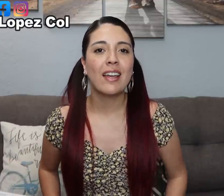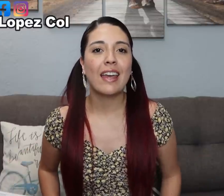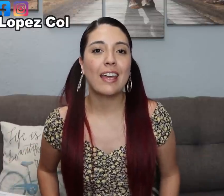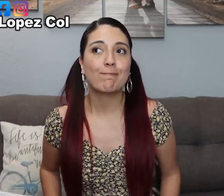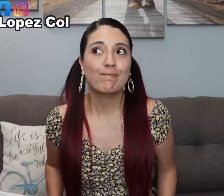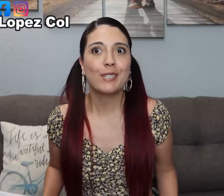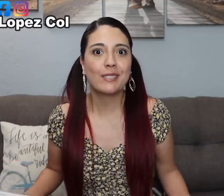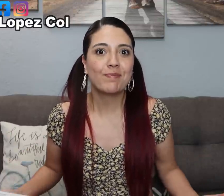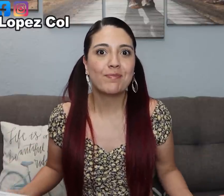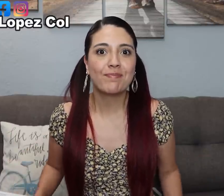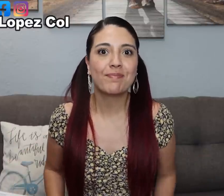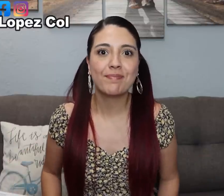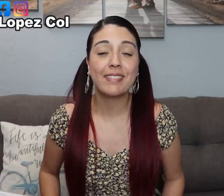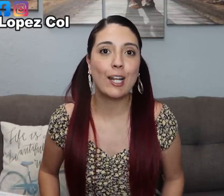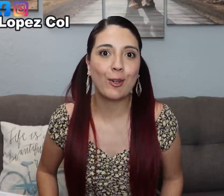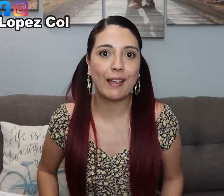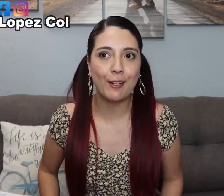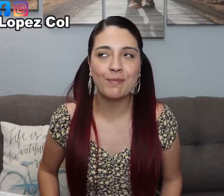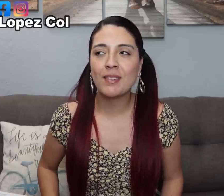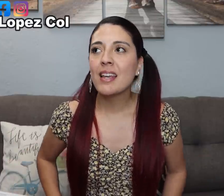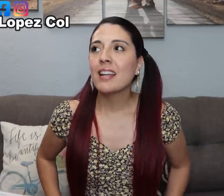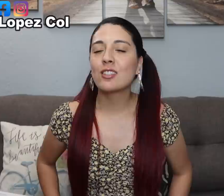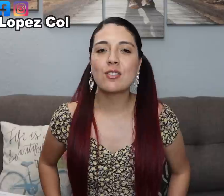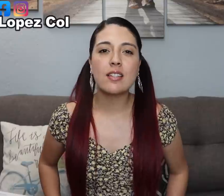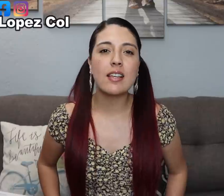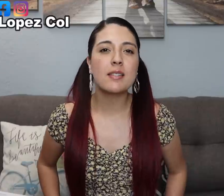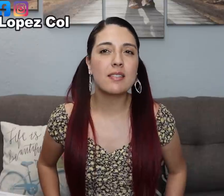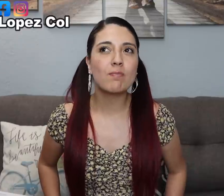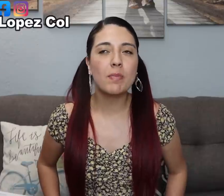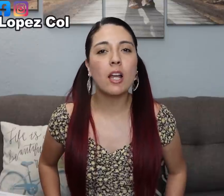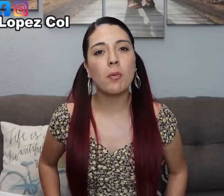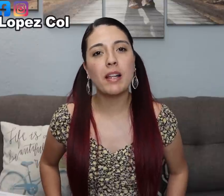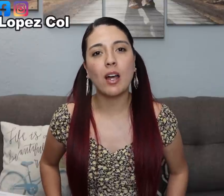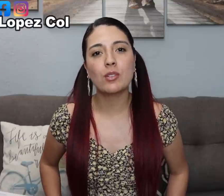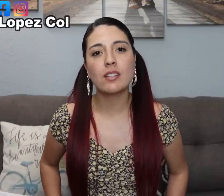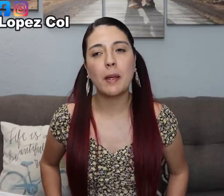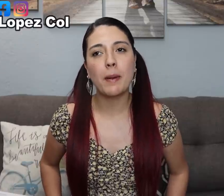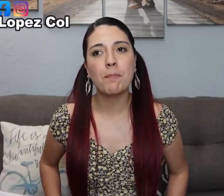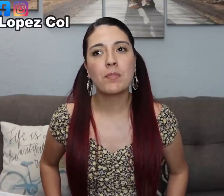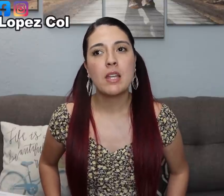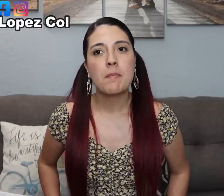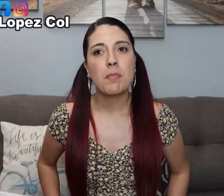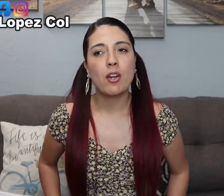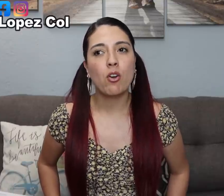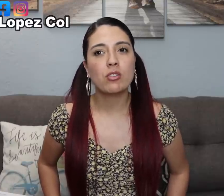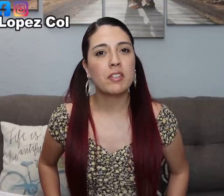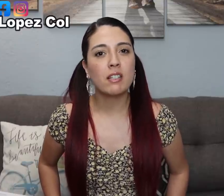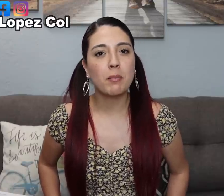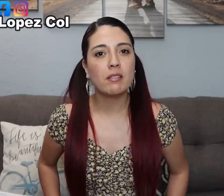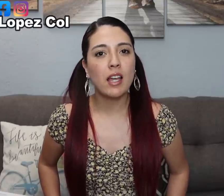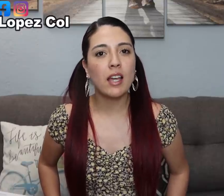Unidos, pues, del norte, ¿no? Entonces, es bien complicado este tema,